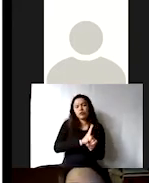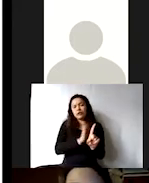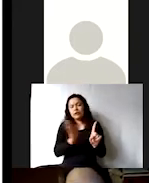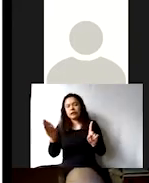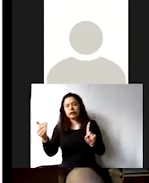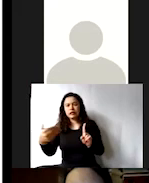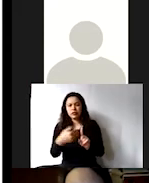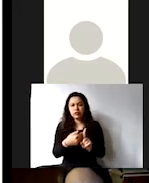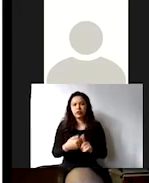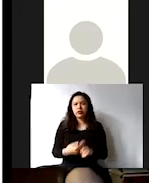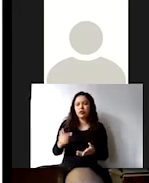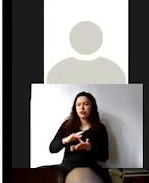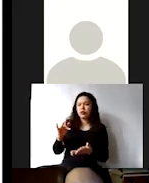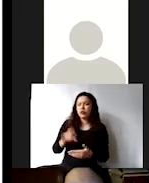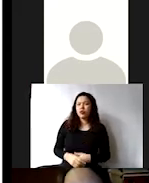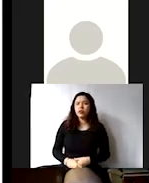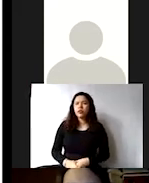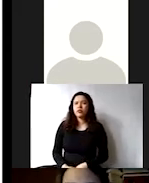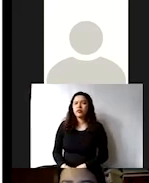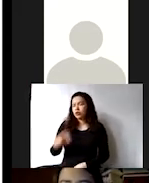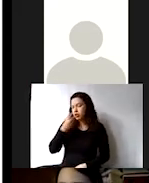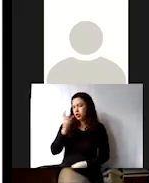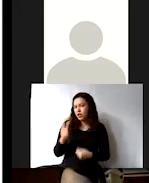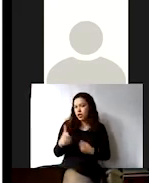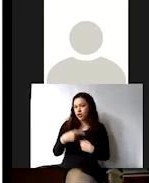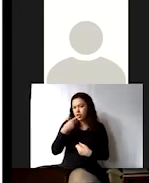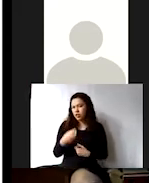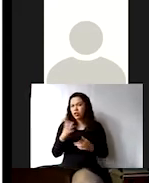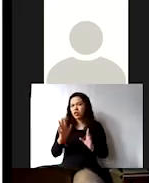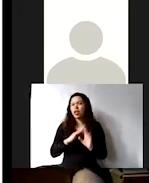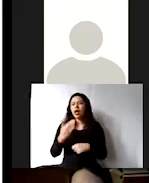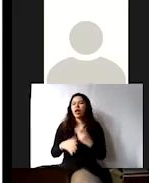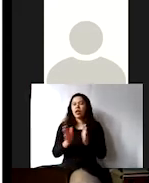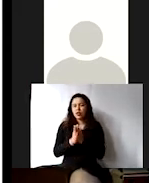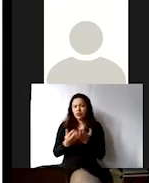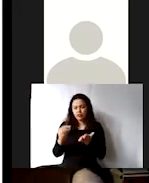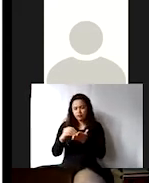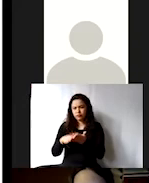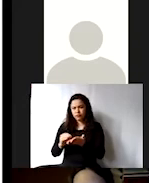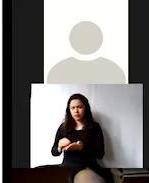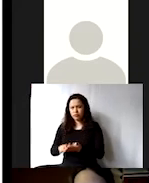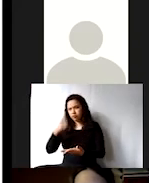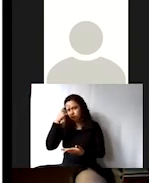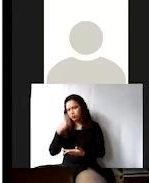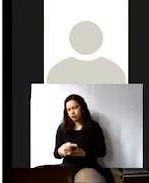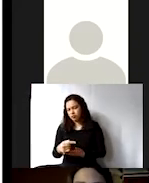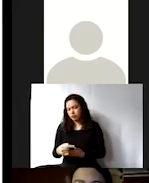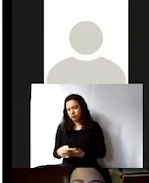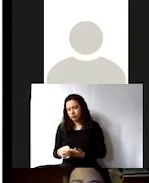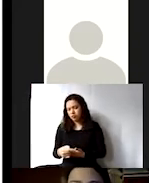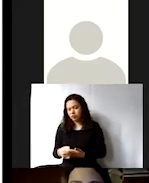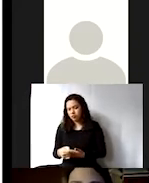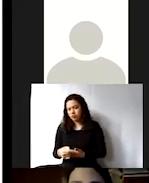¿Ibas a decir algo? No, o sea que finalmente existe la literatura para justificar otros, digo,